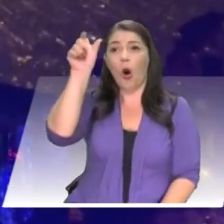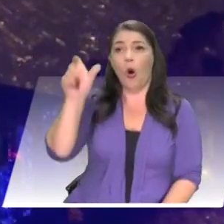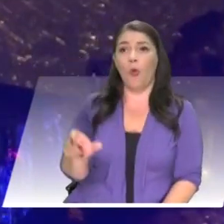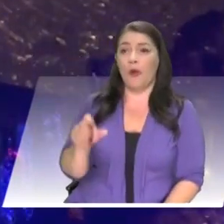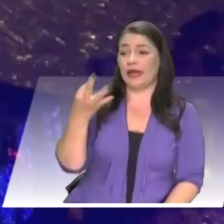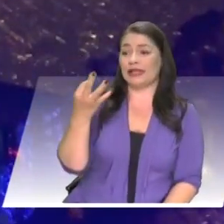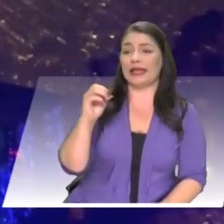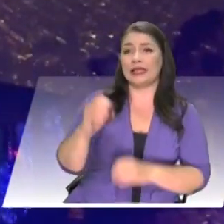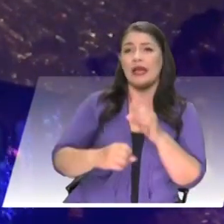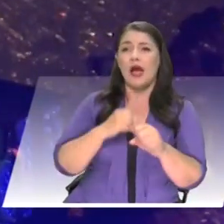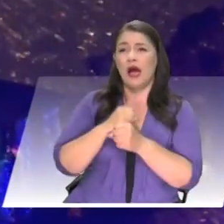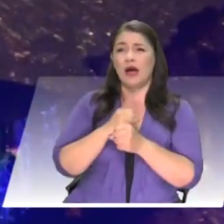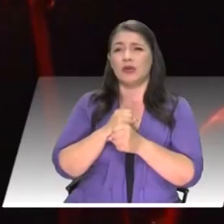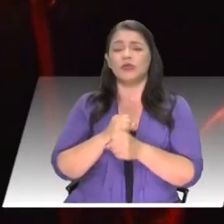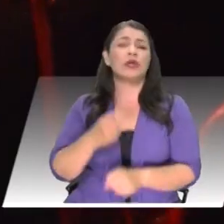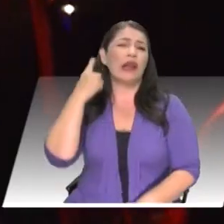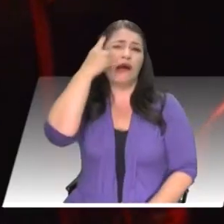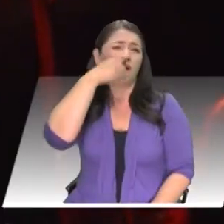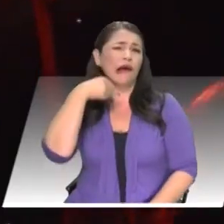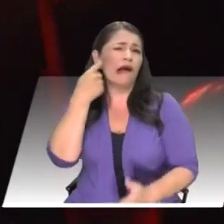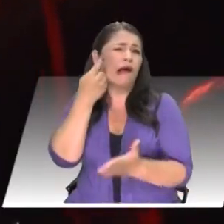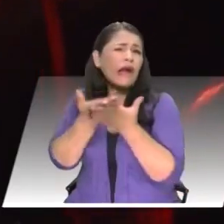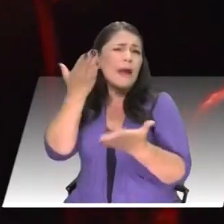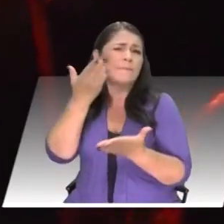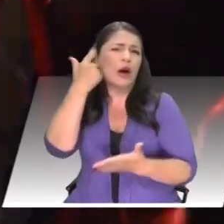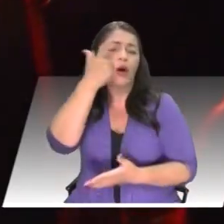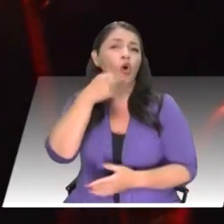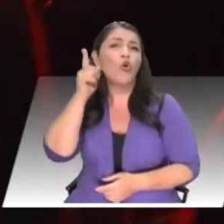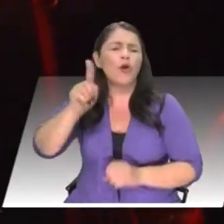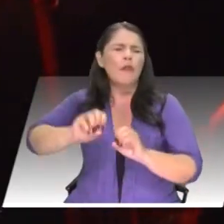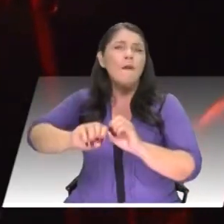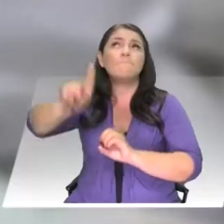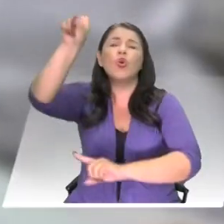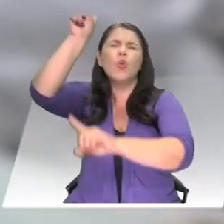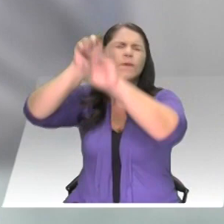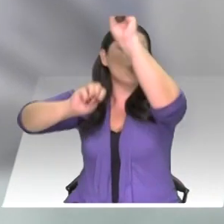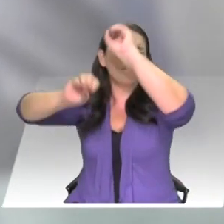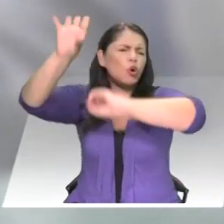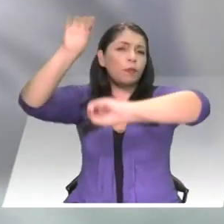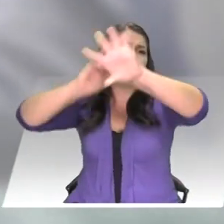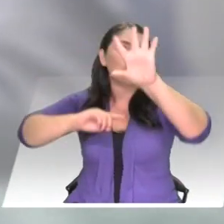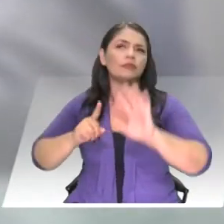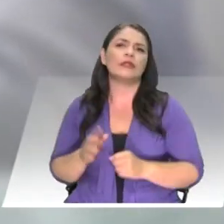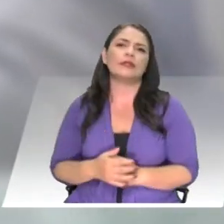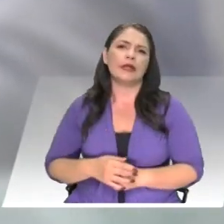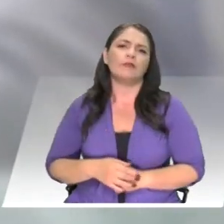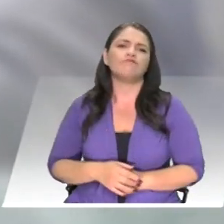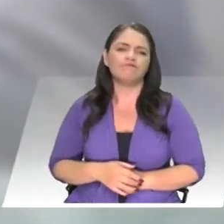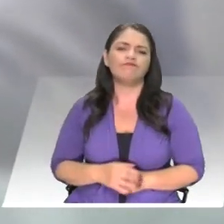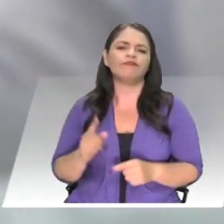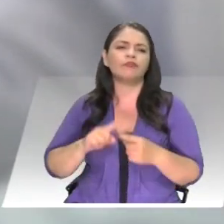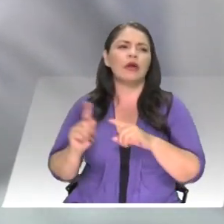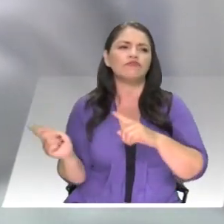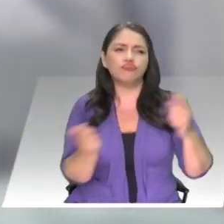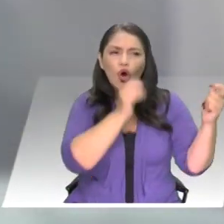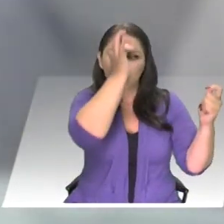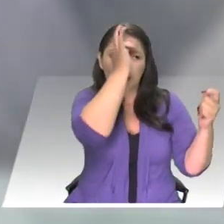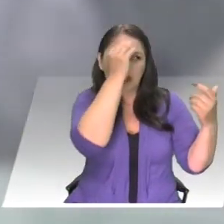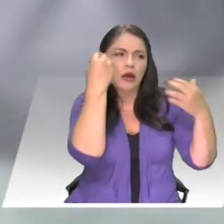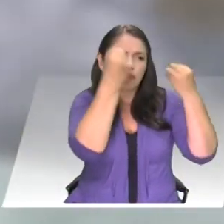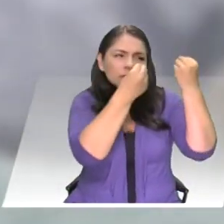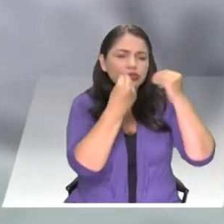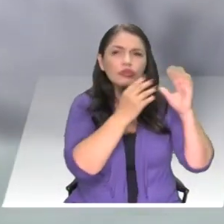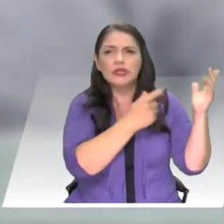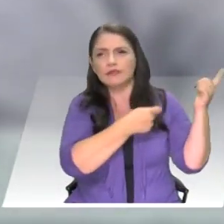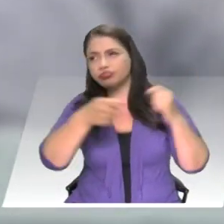una quemadura de primer grado en la cara, causada por voladores y que requirió manejo ambulatorio. Durante el actual periodo de vigilancia, el departamento